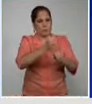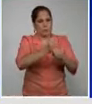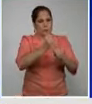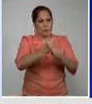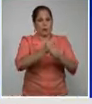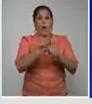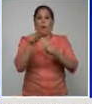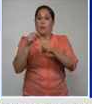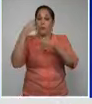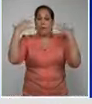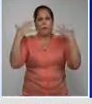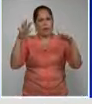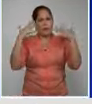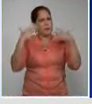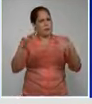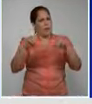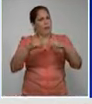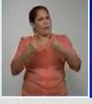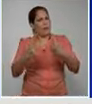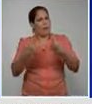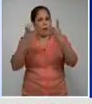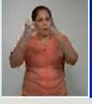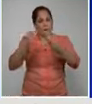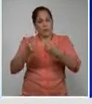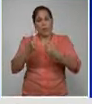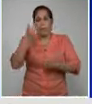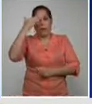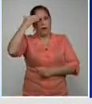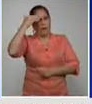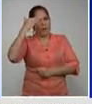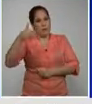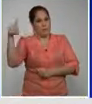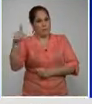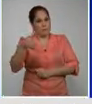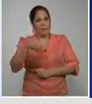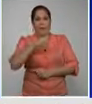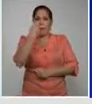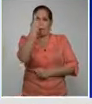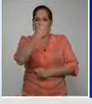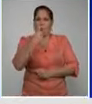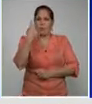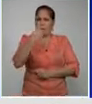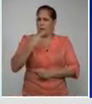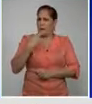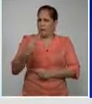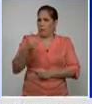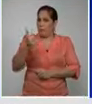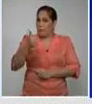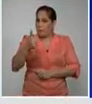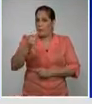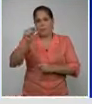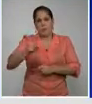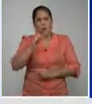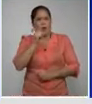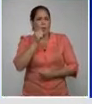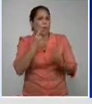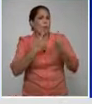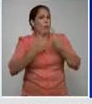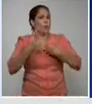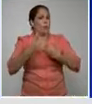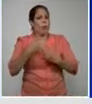de la estrategia de ensayos clínicos, y también agradecerle por contestar cada una de las preguntas que también los televidentes nos